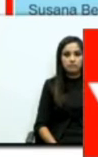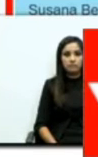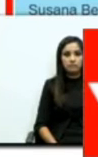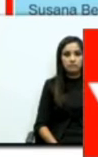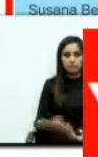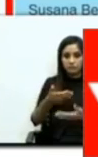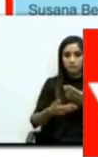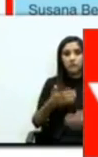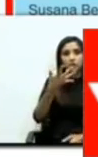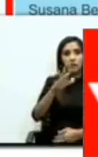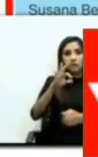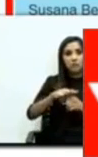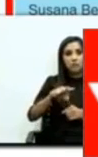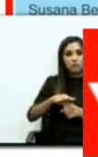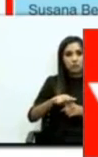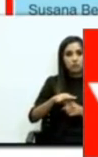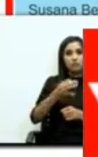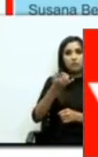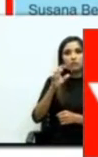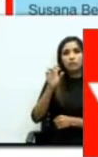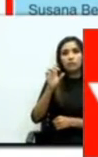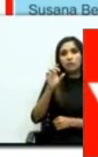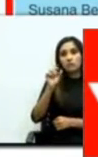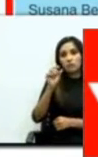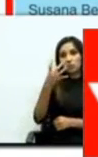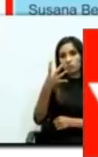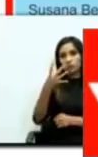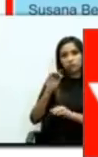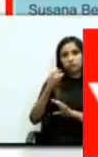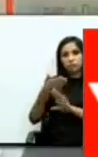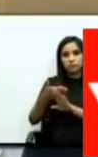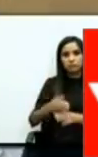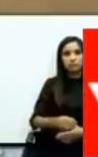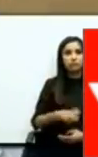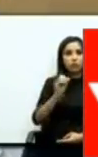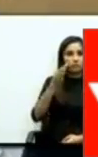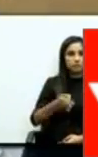se registraron 10 votos a favor y 34 24 en contra